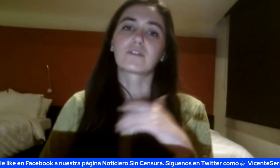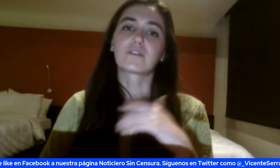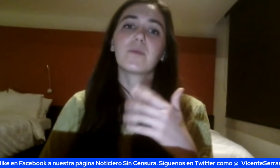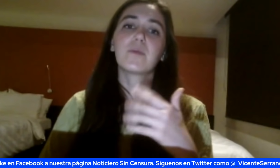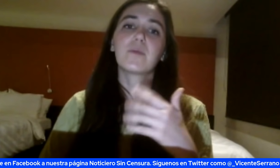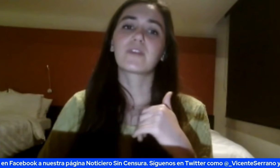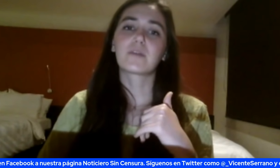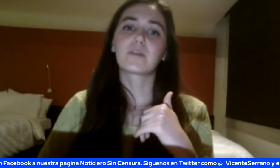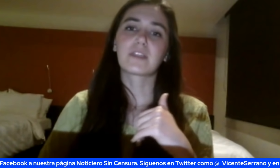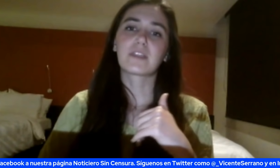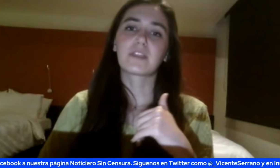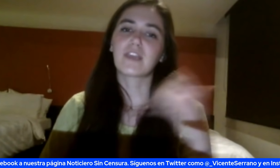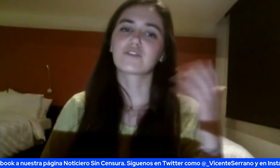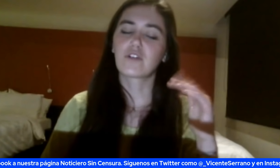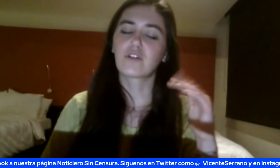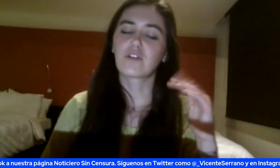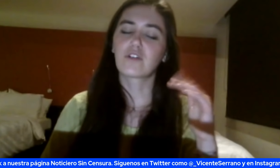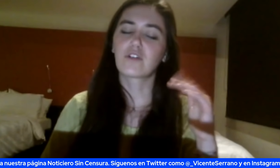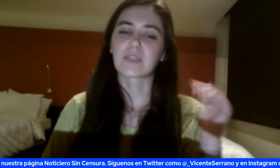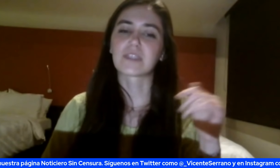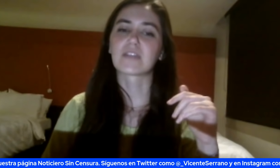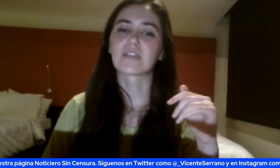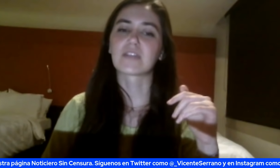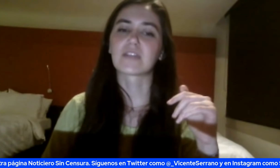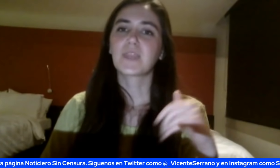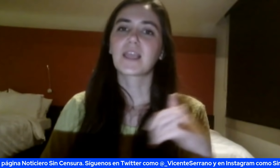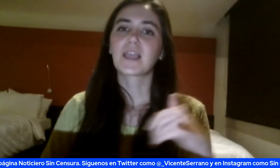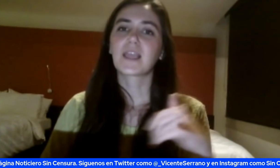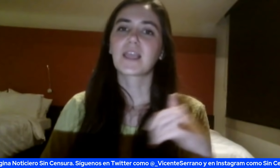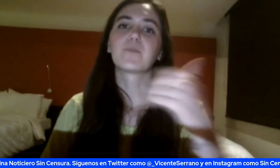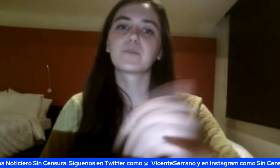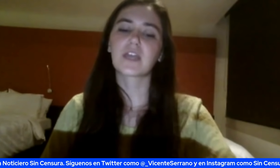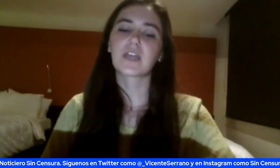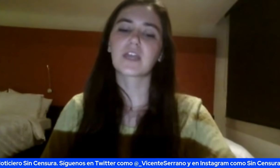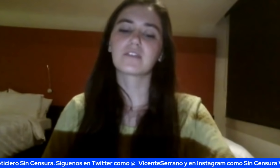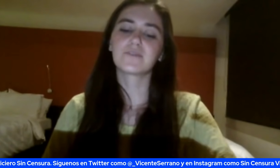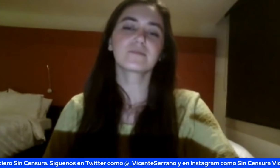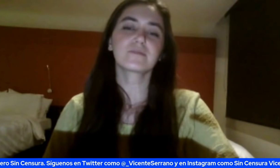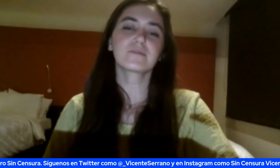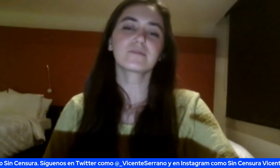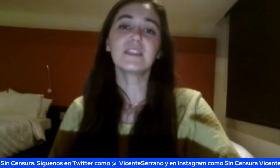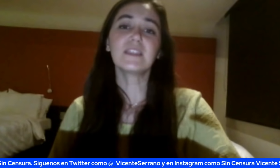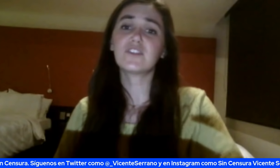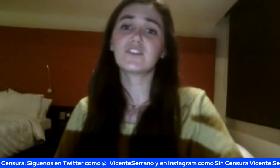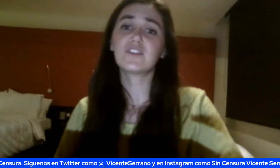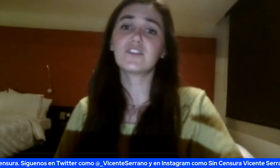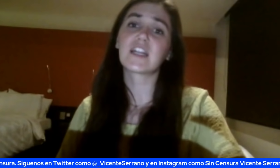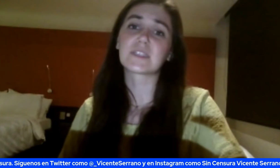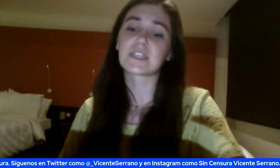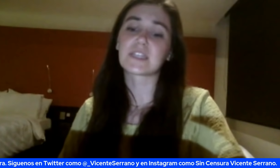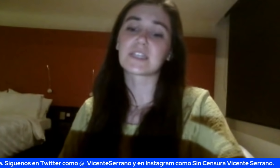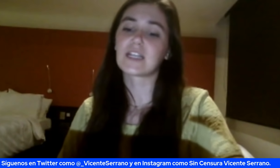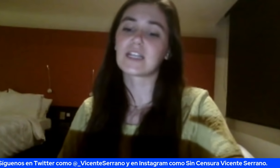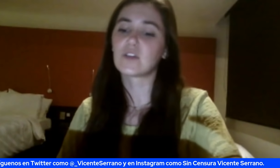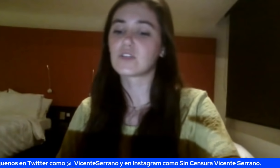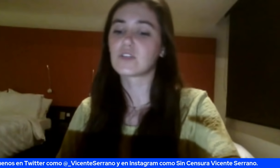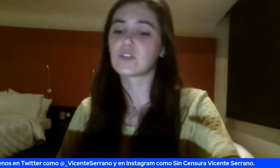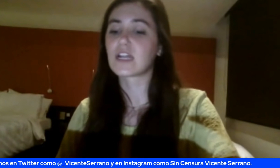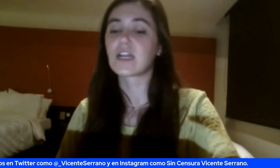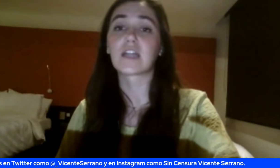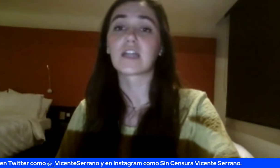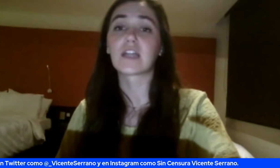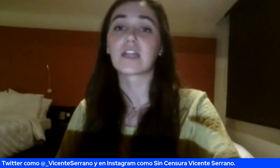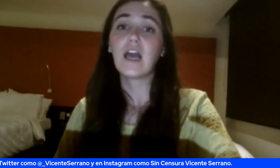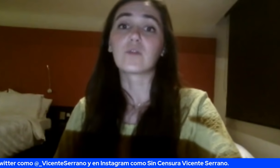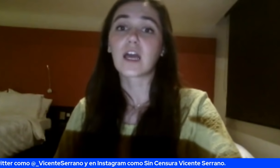sabe perfectamente, y eso es yo creo lo que están pensando, que en próximos años, si ellos llegaran a presentarse a elecciones o llegaran a